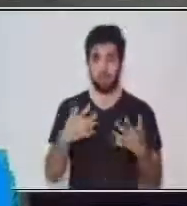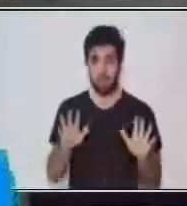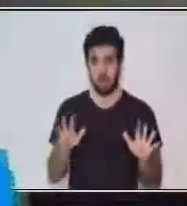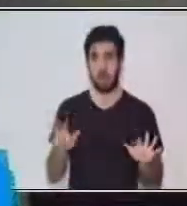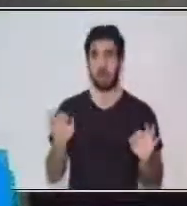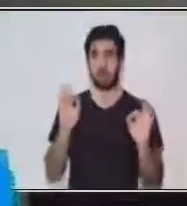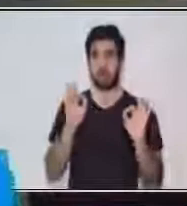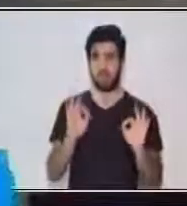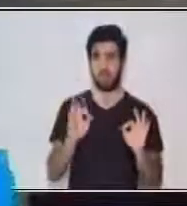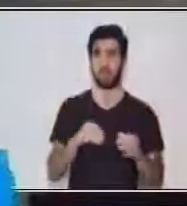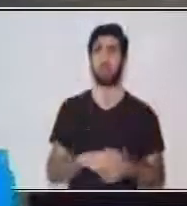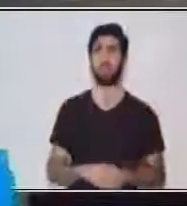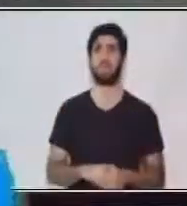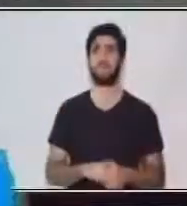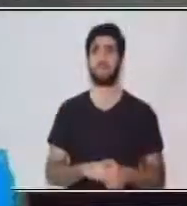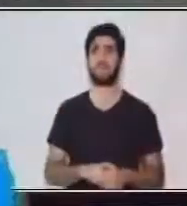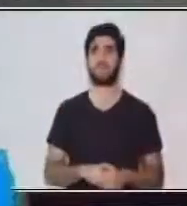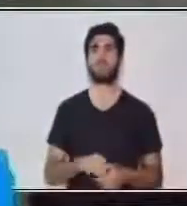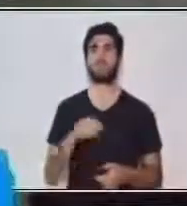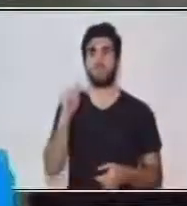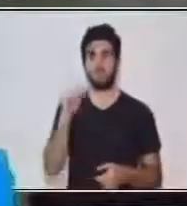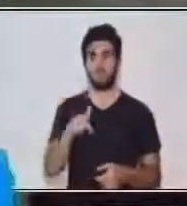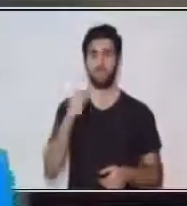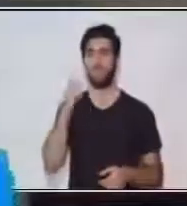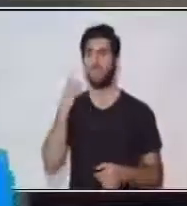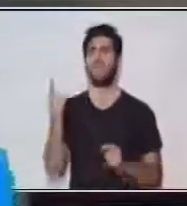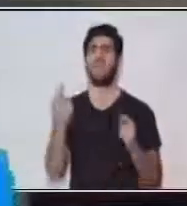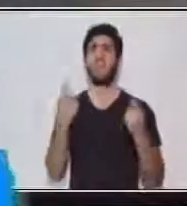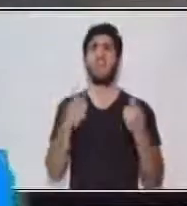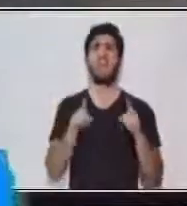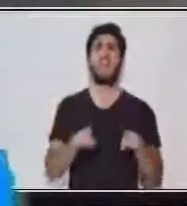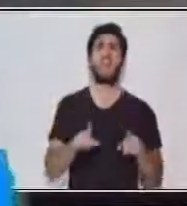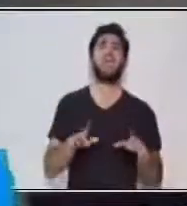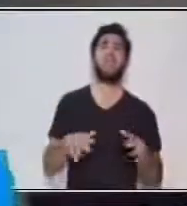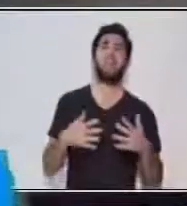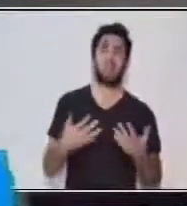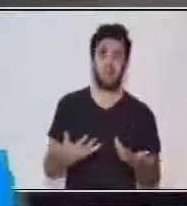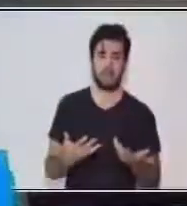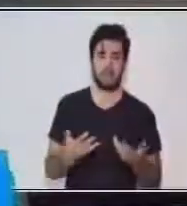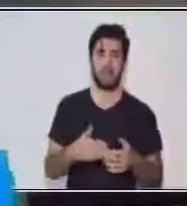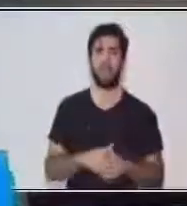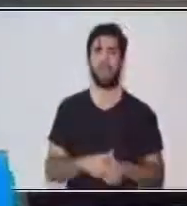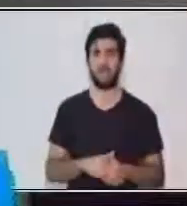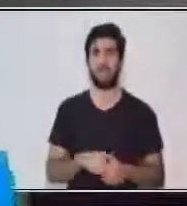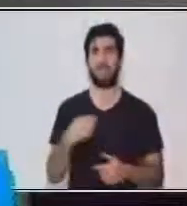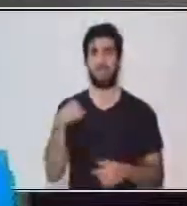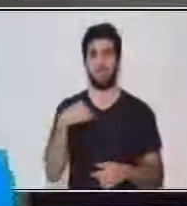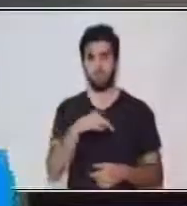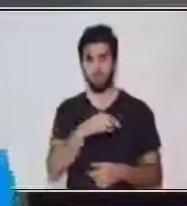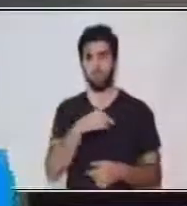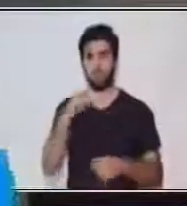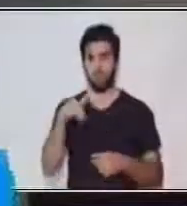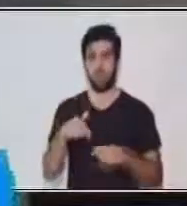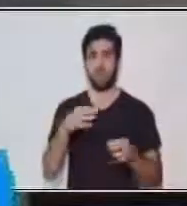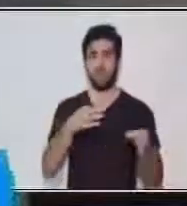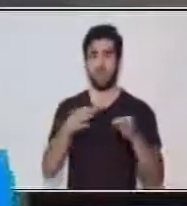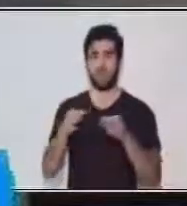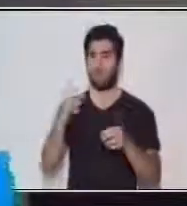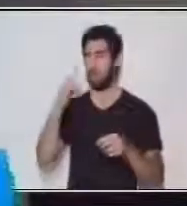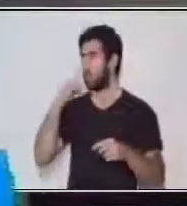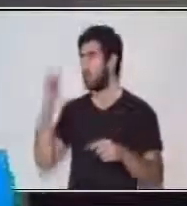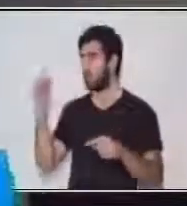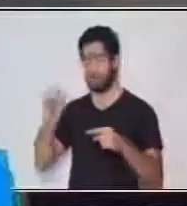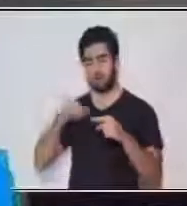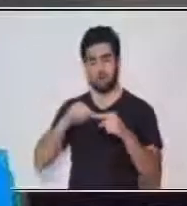entonces qué es lo que pasa. Vamos a definir entonces este eje de acá